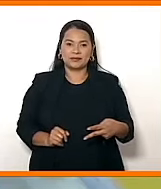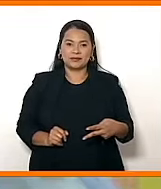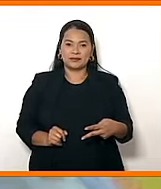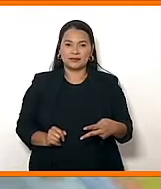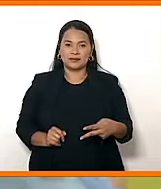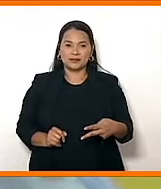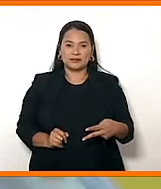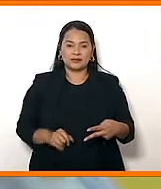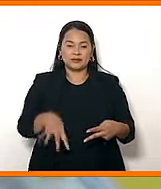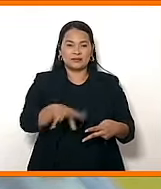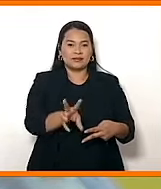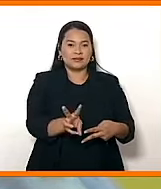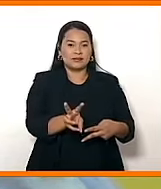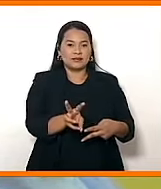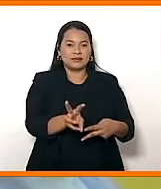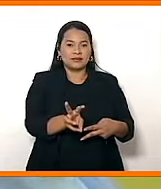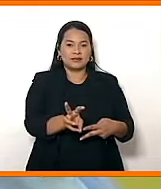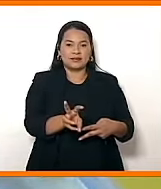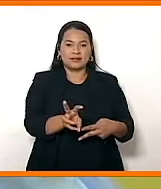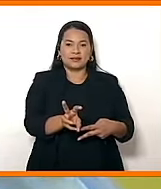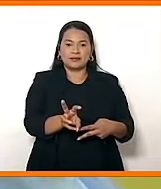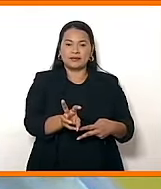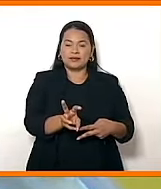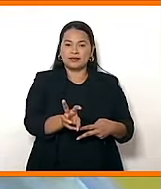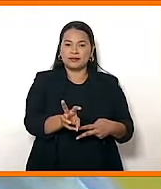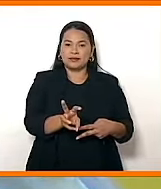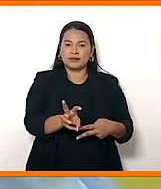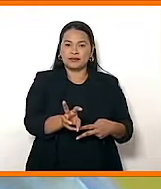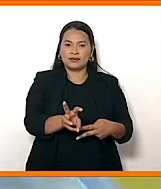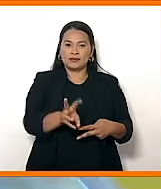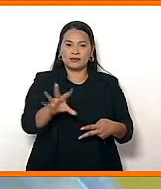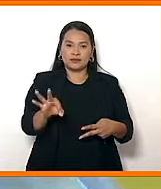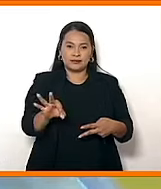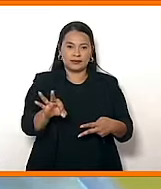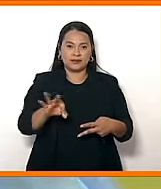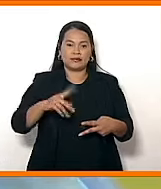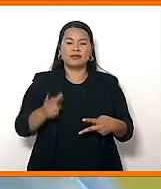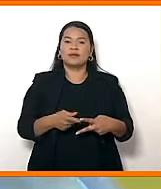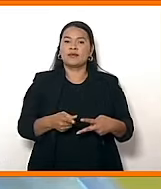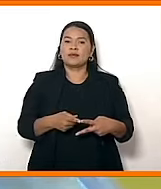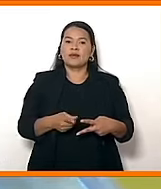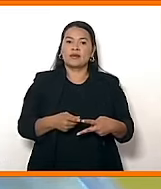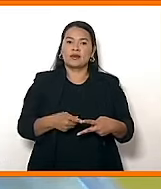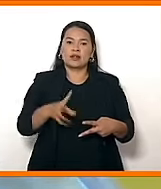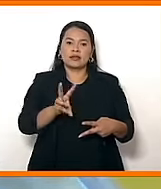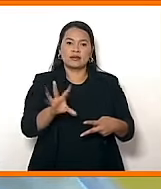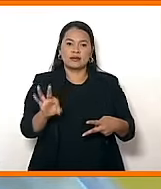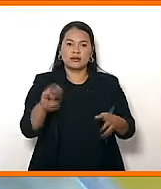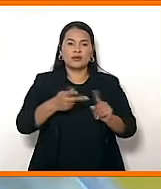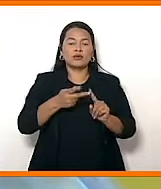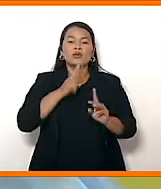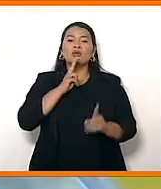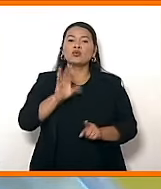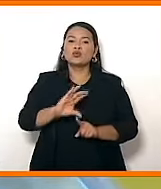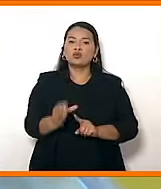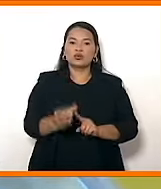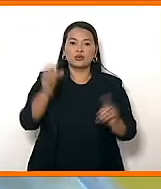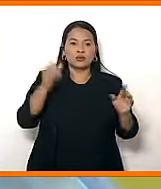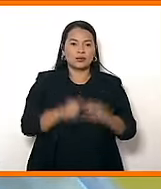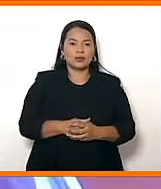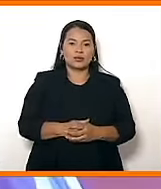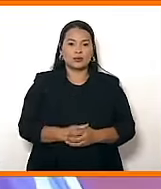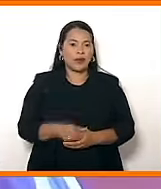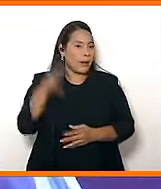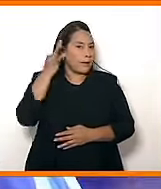El 6. Segundo dígito, 9. Número favorecido 69 con su catrachada